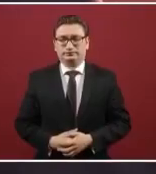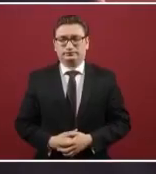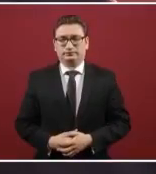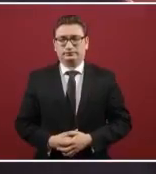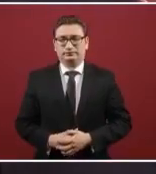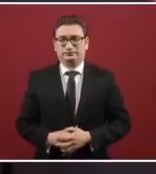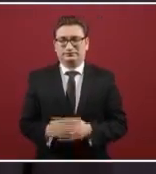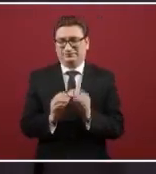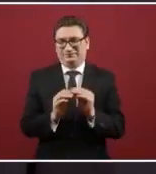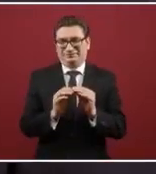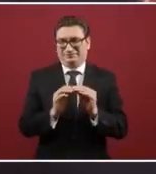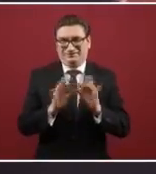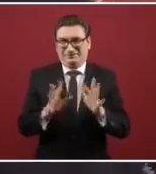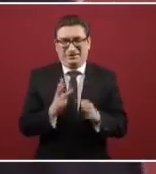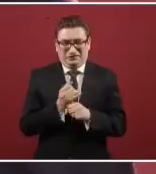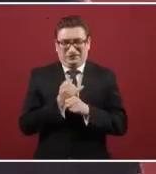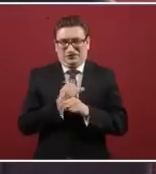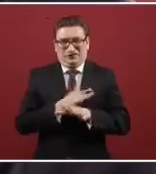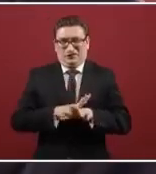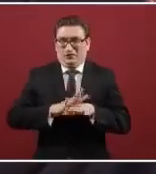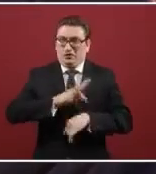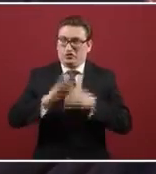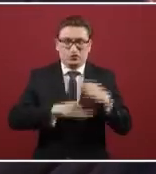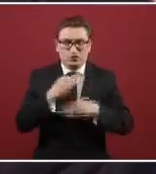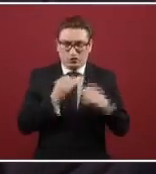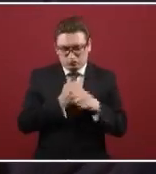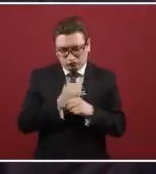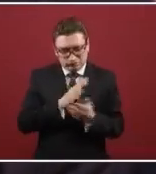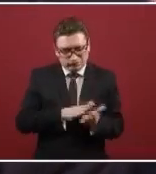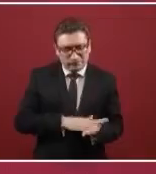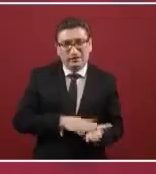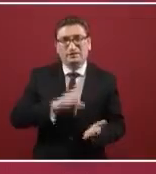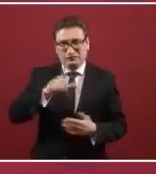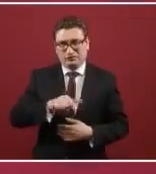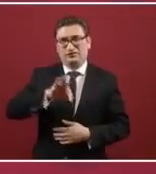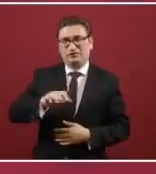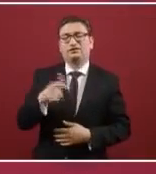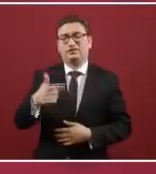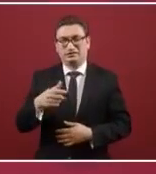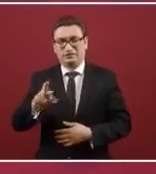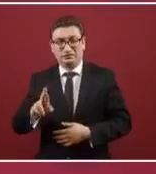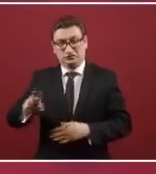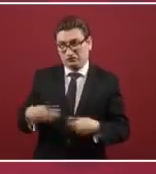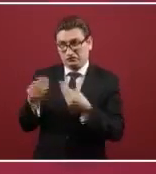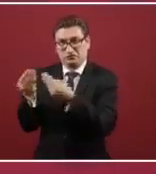Y desde luego que todo esto se está documentando y va a la Fiscalía General.